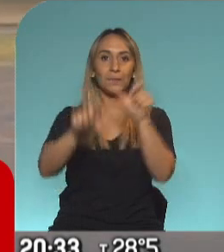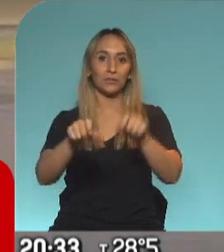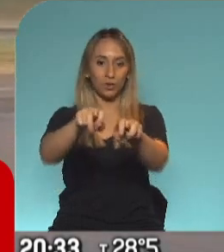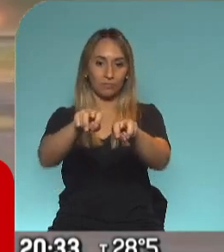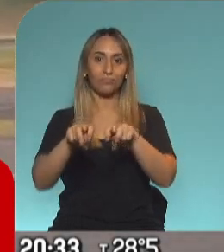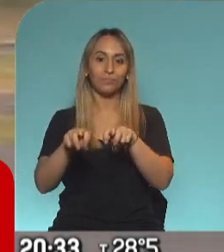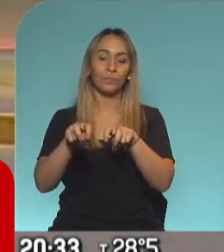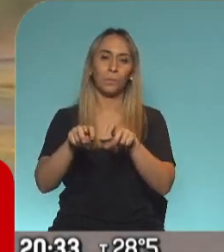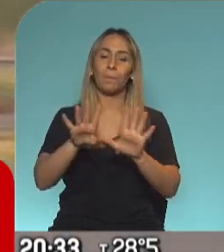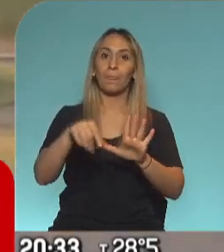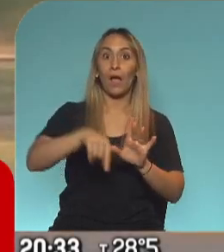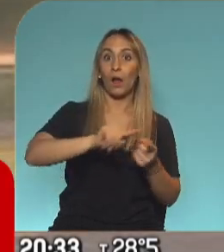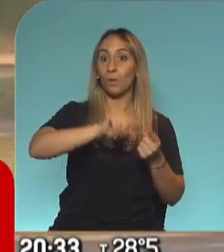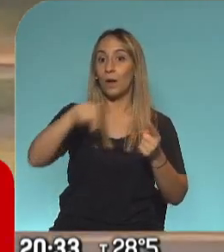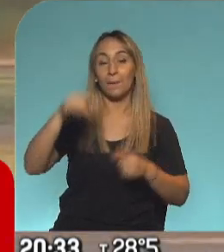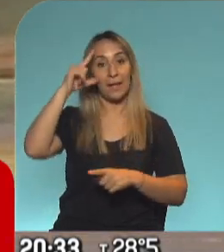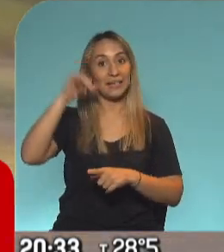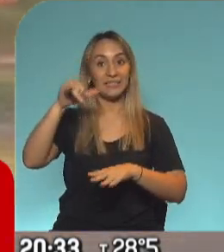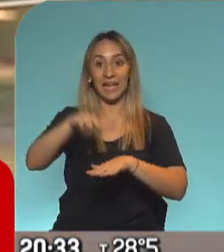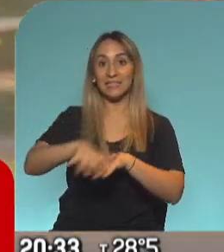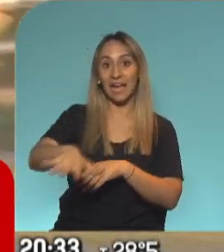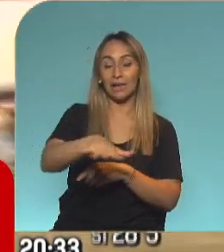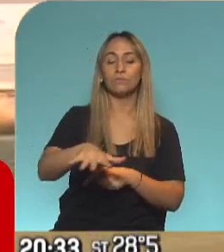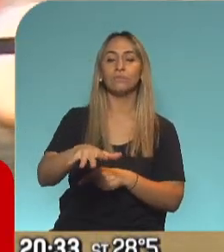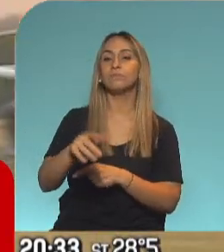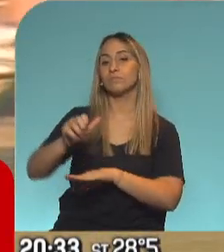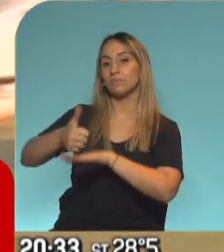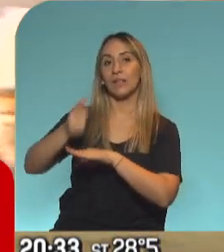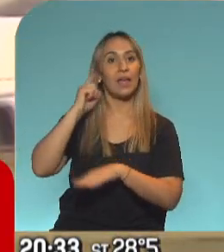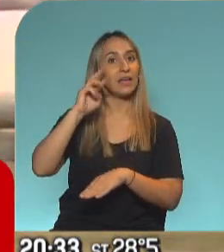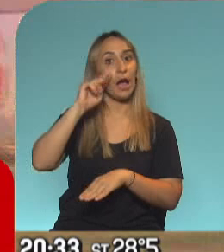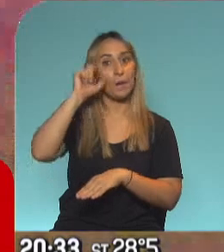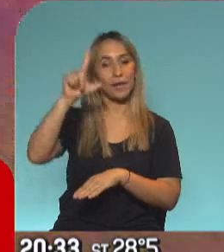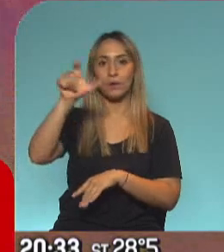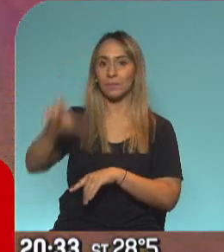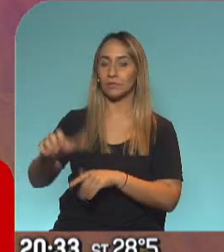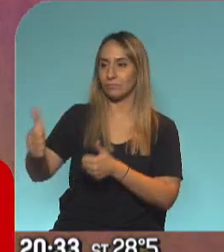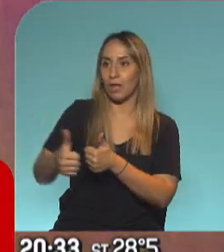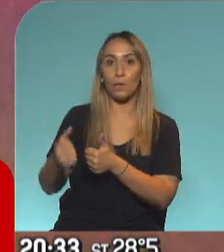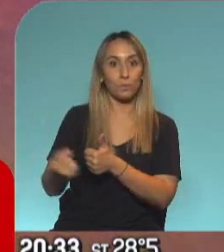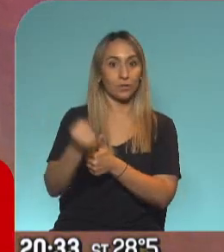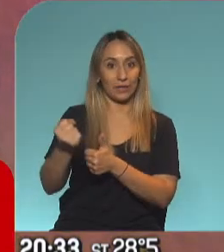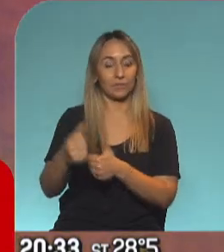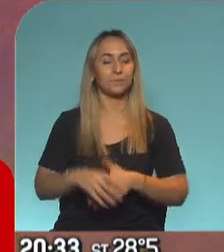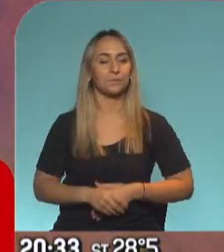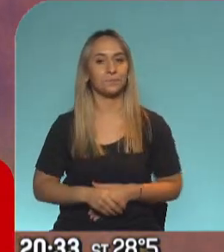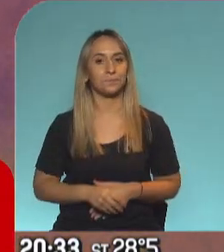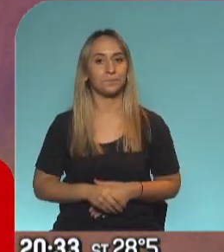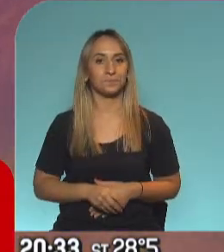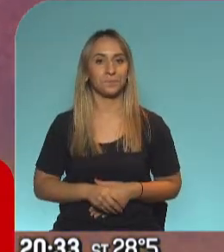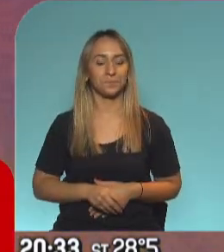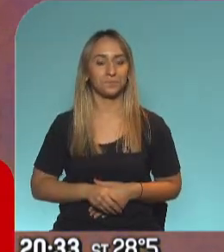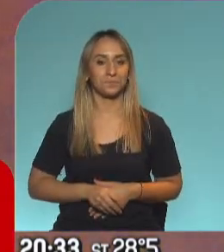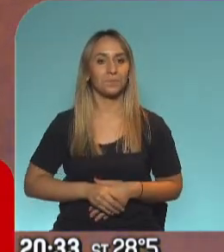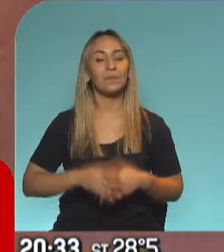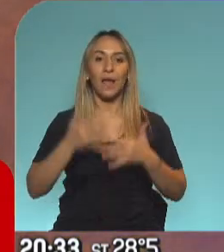a volver ahora a Ezeiza con Gabriel Gamarra e invitado importante. Gabriel. Ariel, realmente es